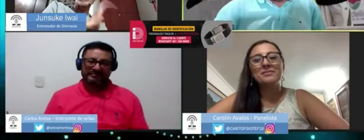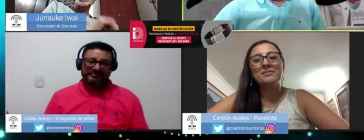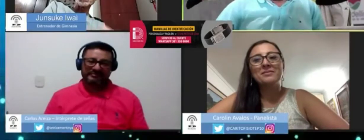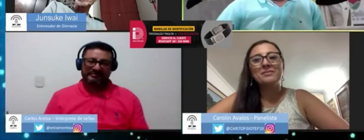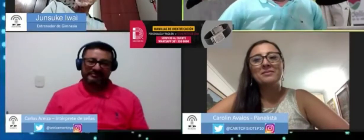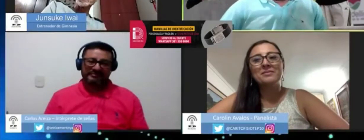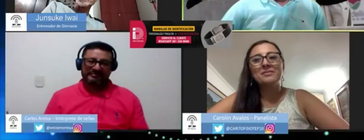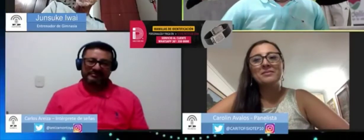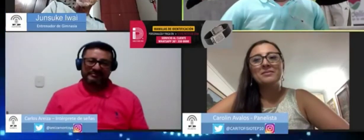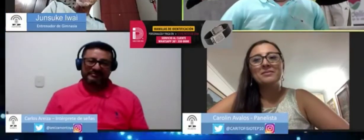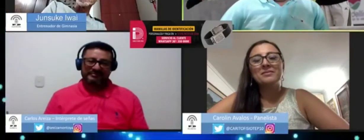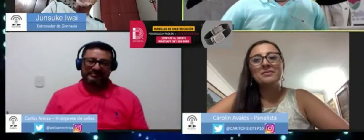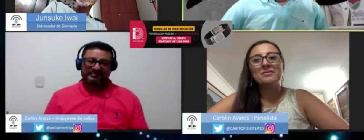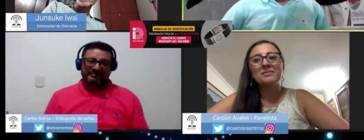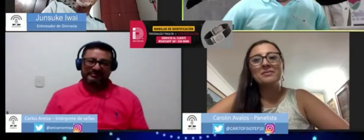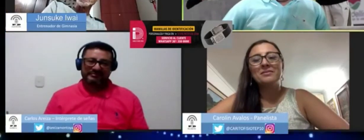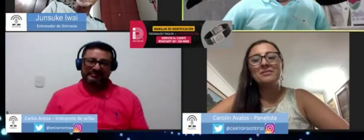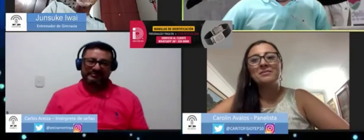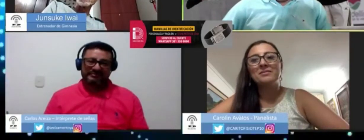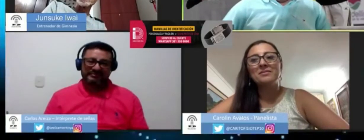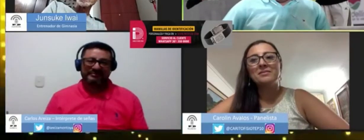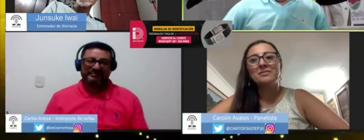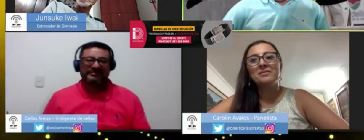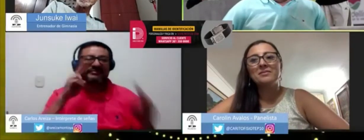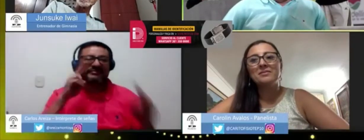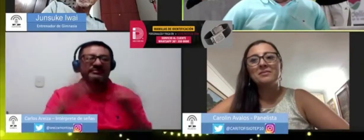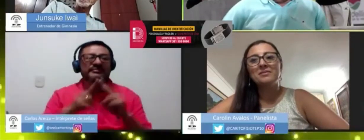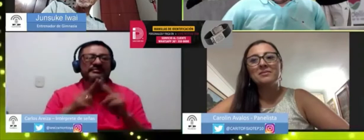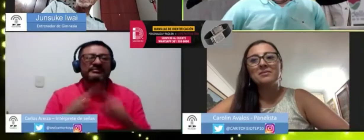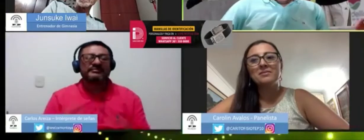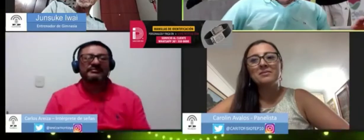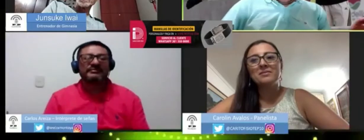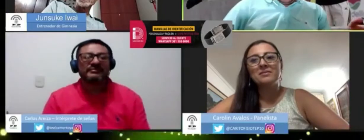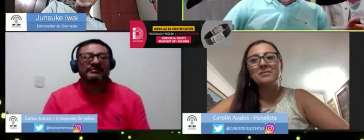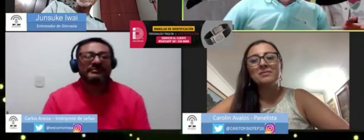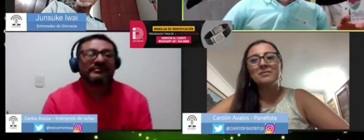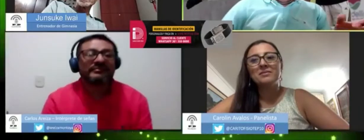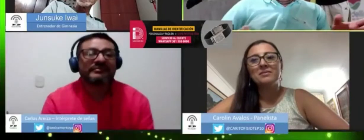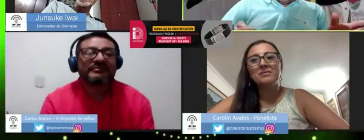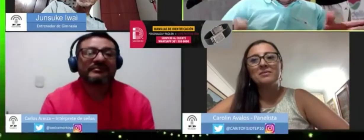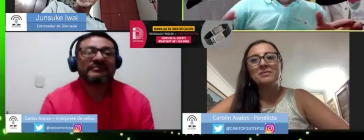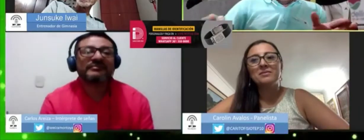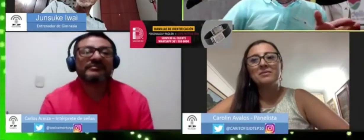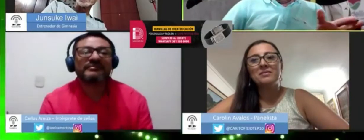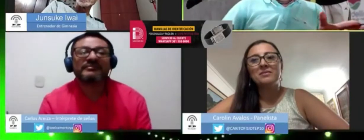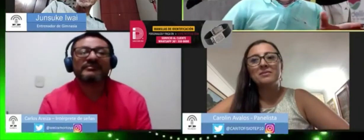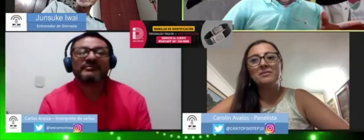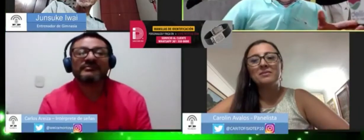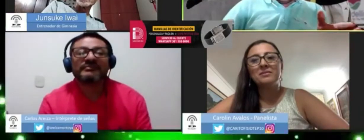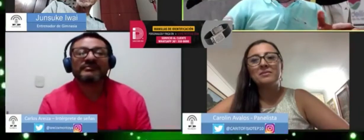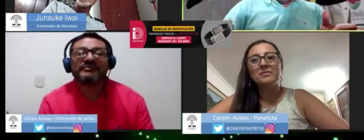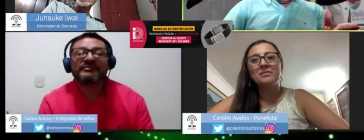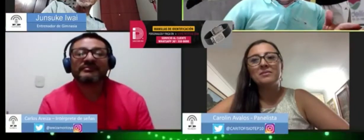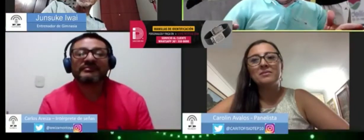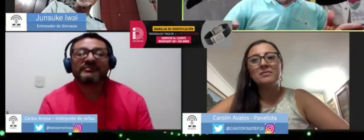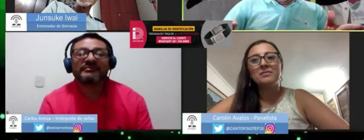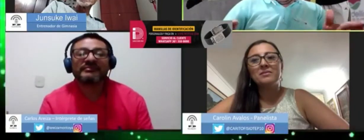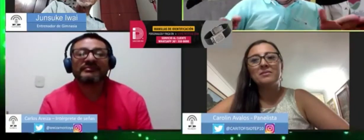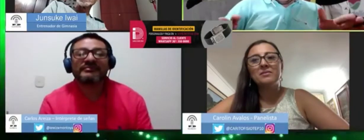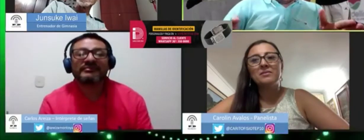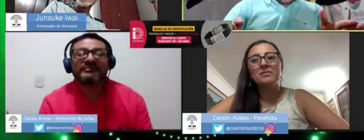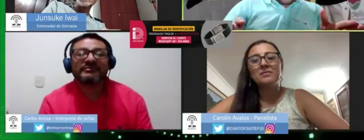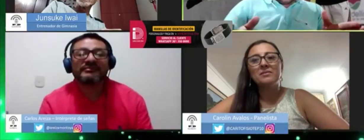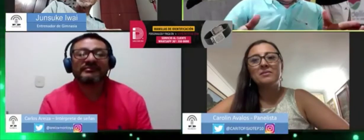vino. Profe, hablando de legados, pues ya hablamos de esos deportistas, de